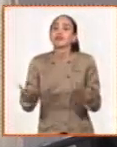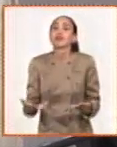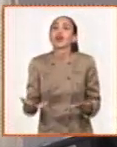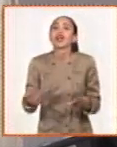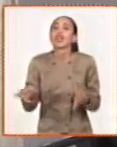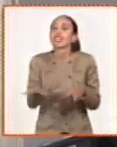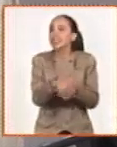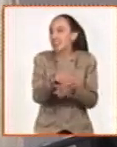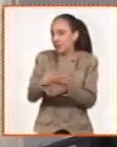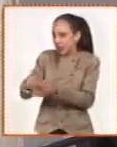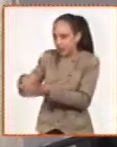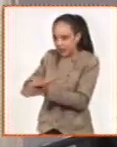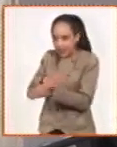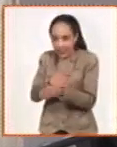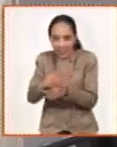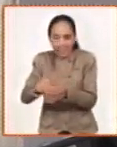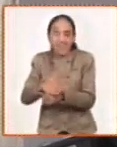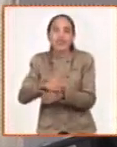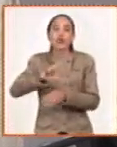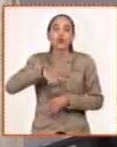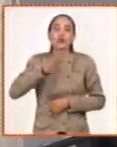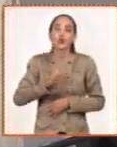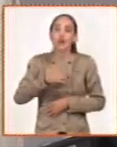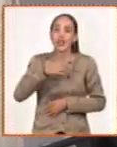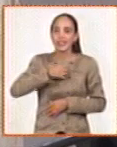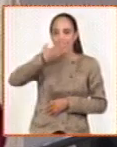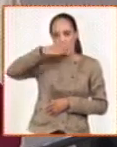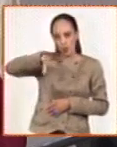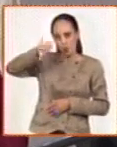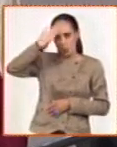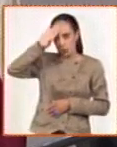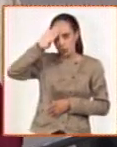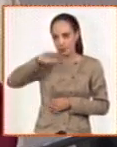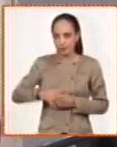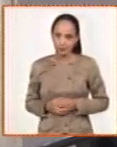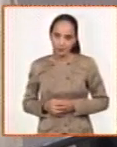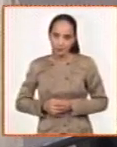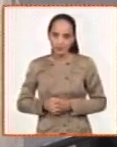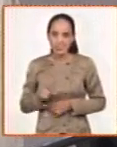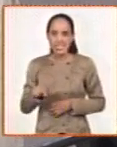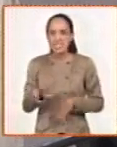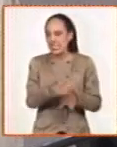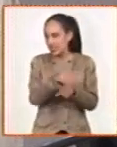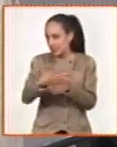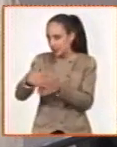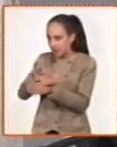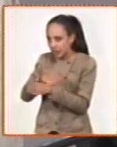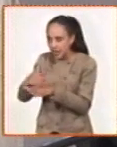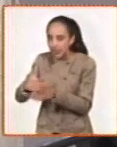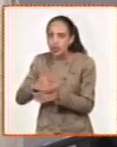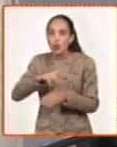diversidad cultural que tiene este país. Y esa diversidad cultural, esa